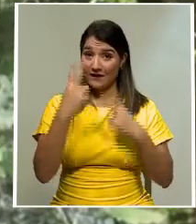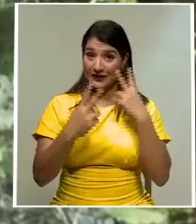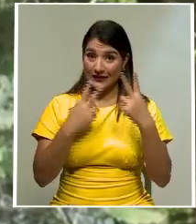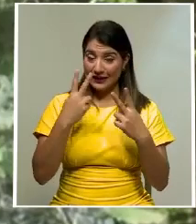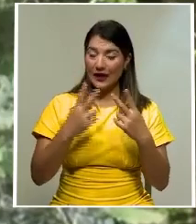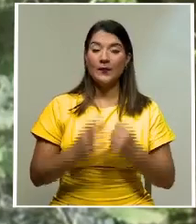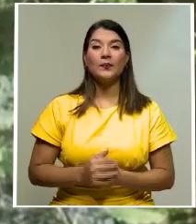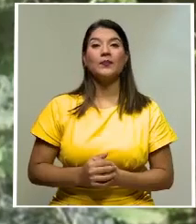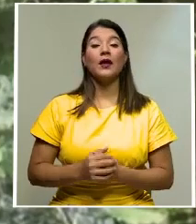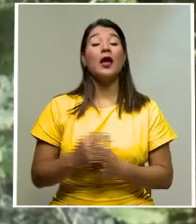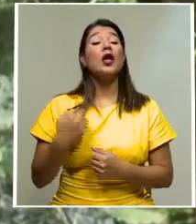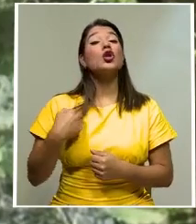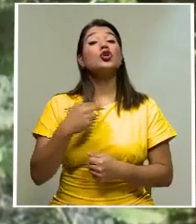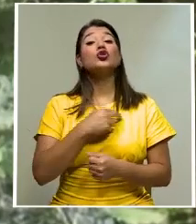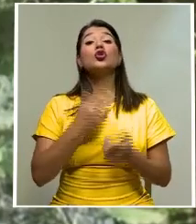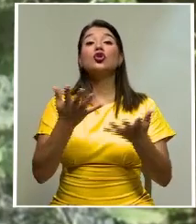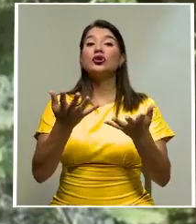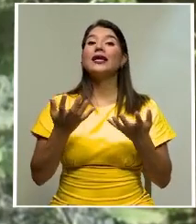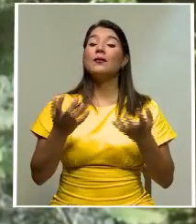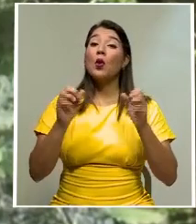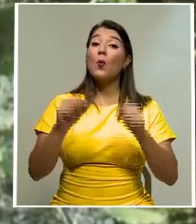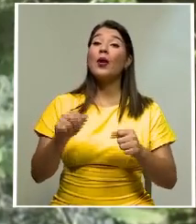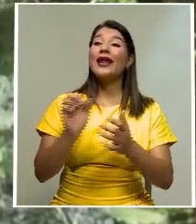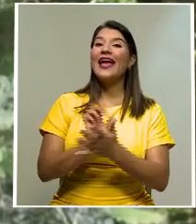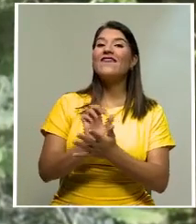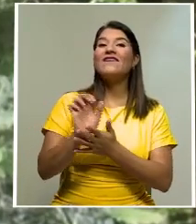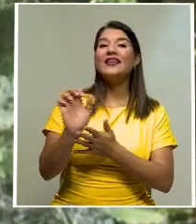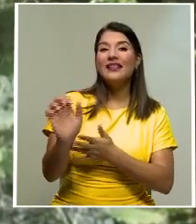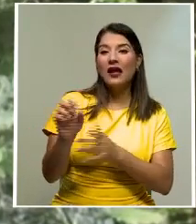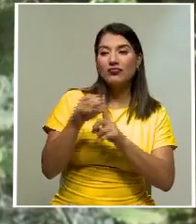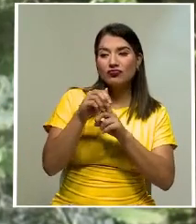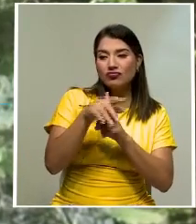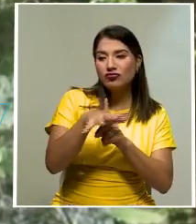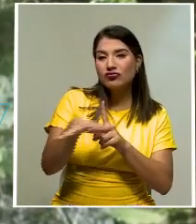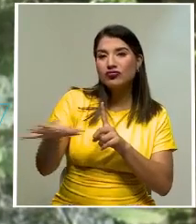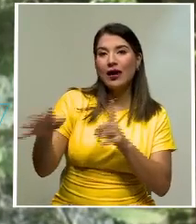que se toma para evitar contagios y disminuir la transmisión del